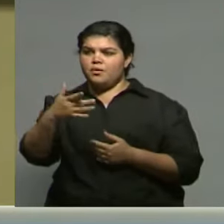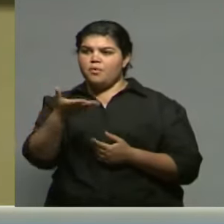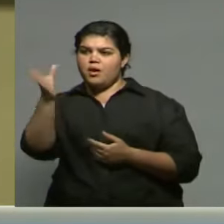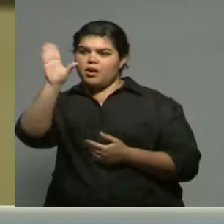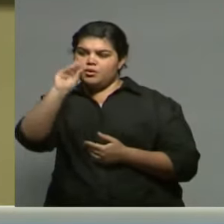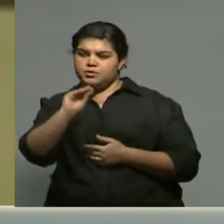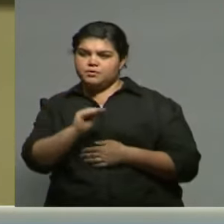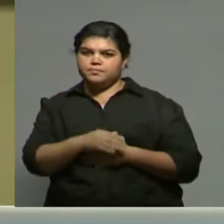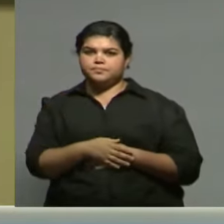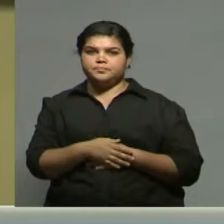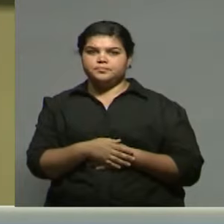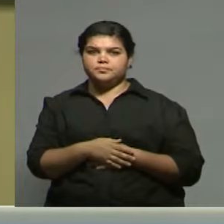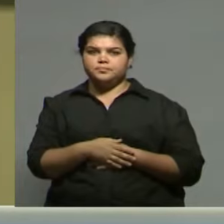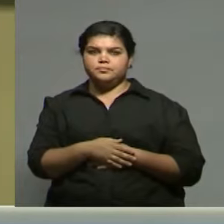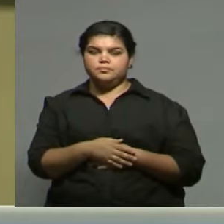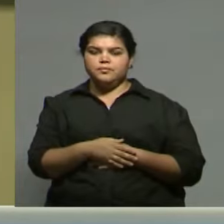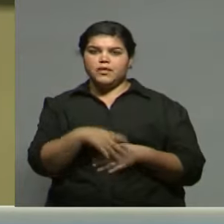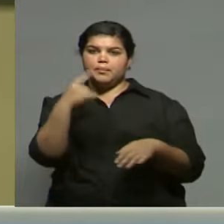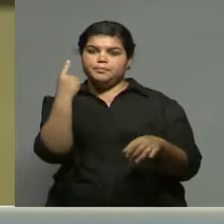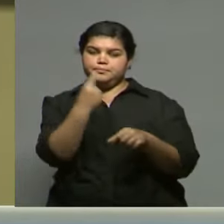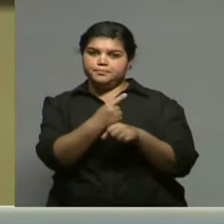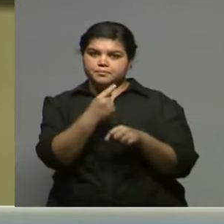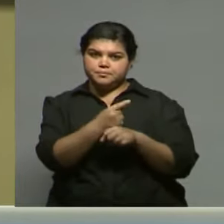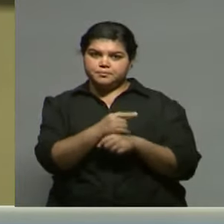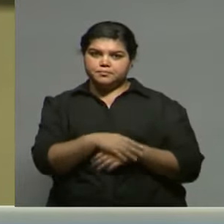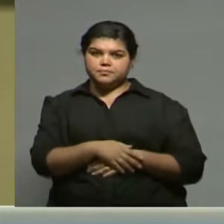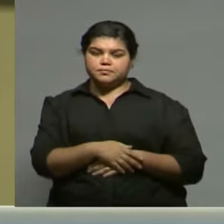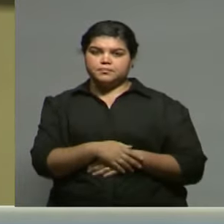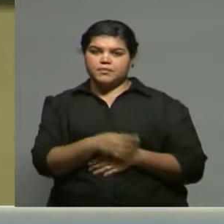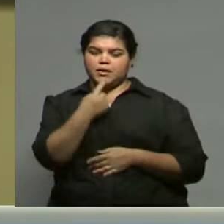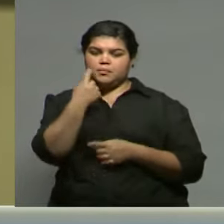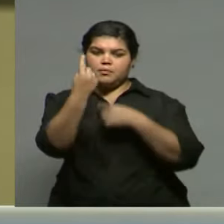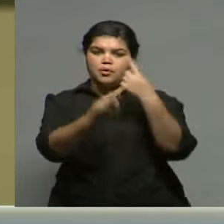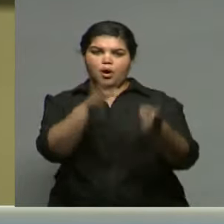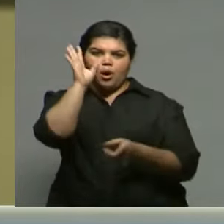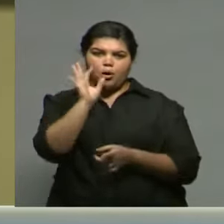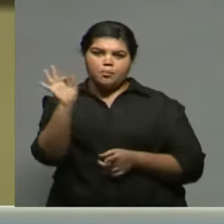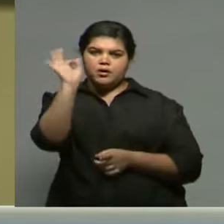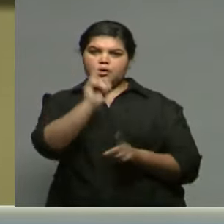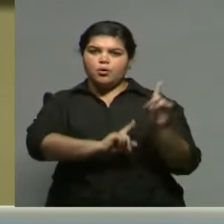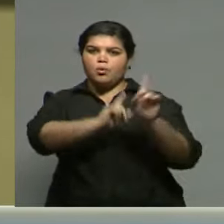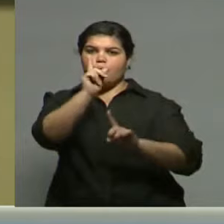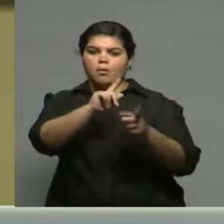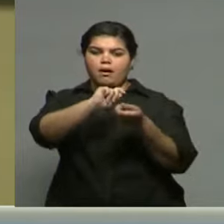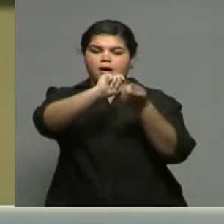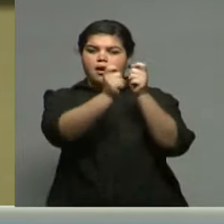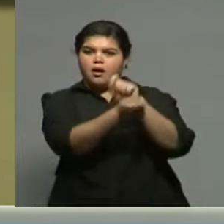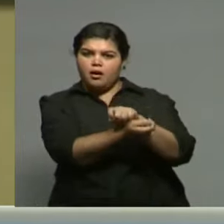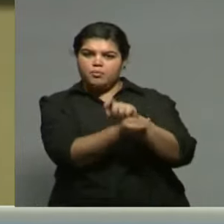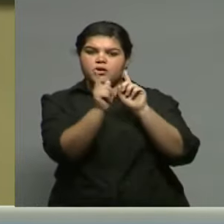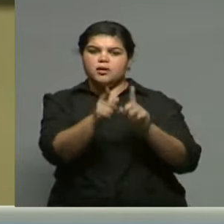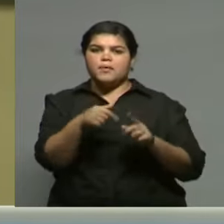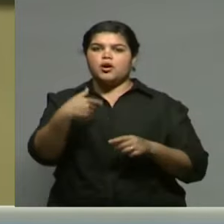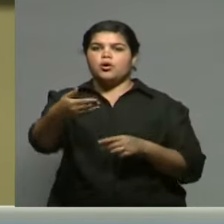noches. Bien, primero que nada, obviamente, ¿qué opinión te merece esta situación, esta reforma y bueno, cómo va a